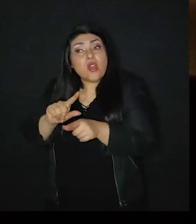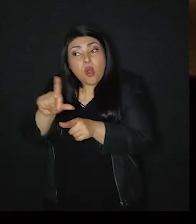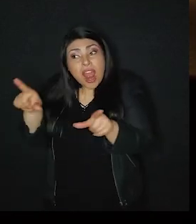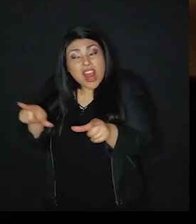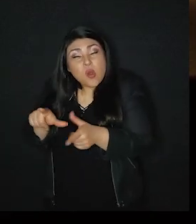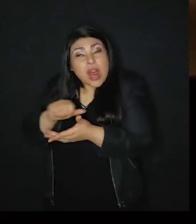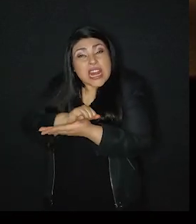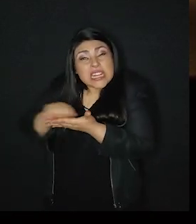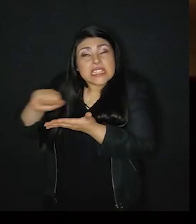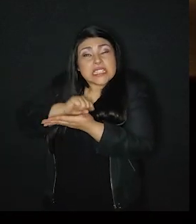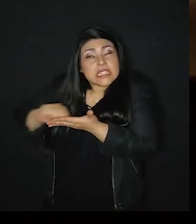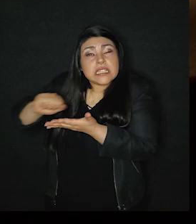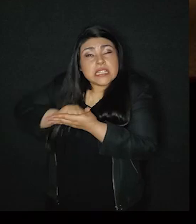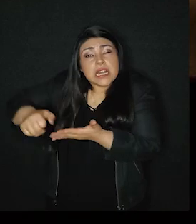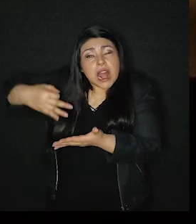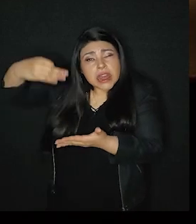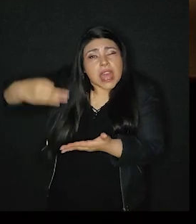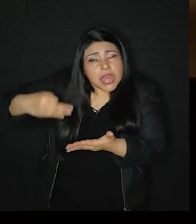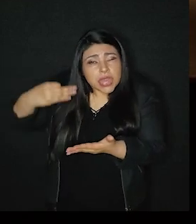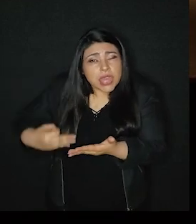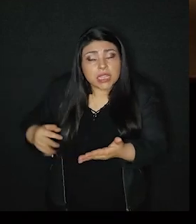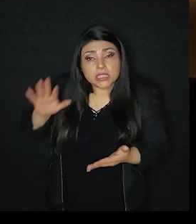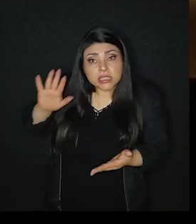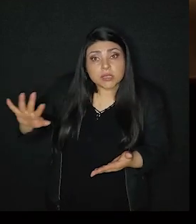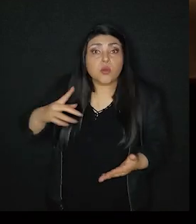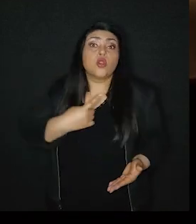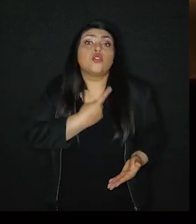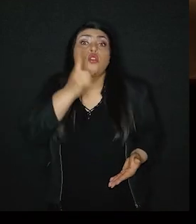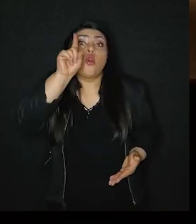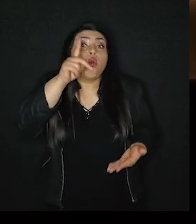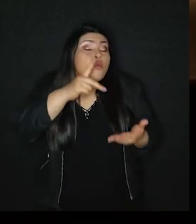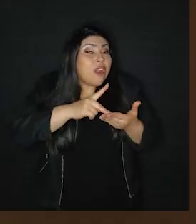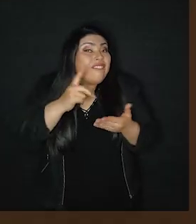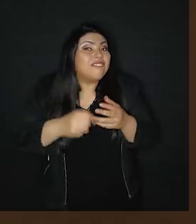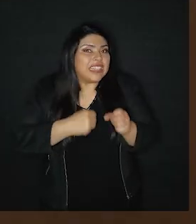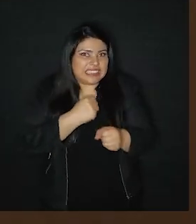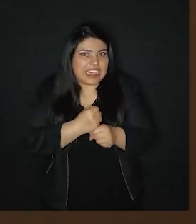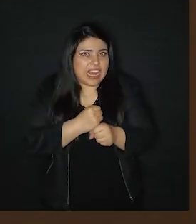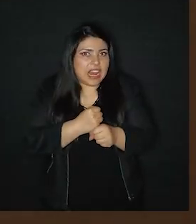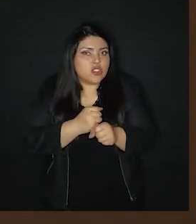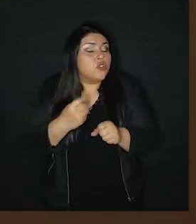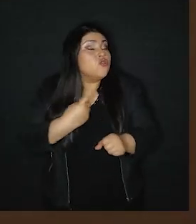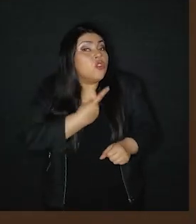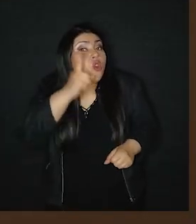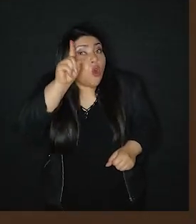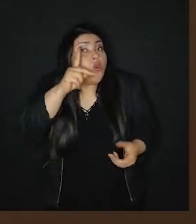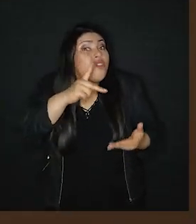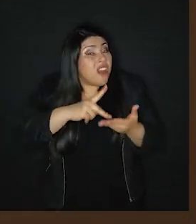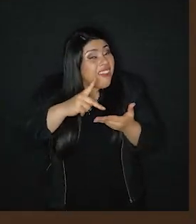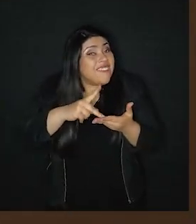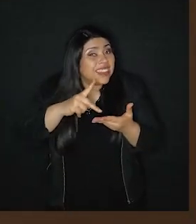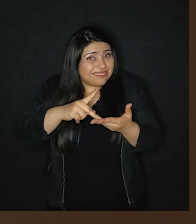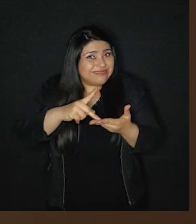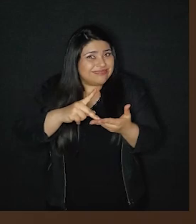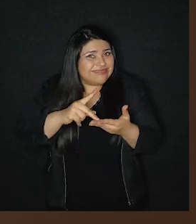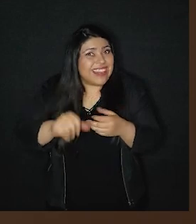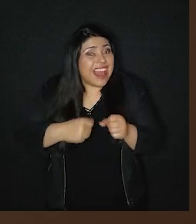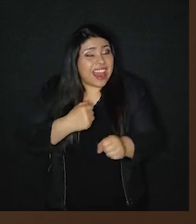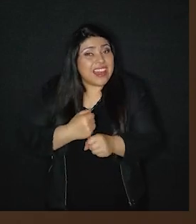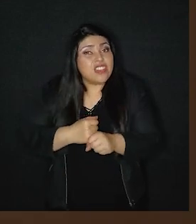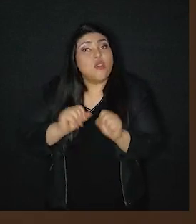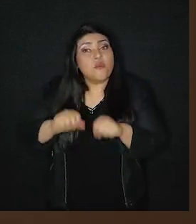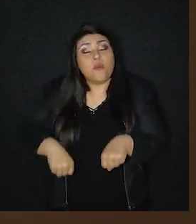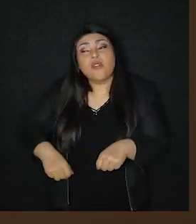de hecho al lugar santísimo solo podrías entrar una vez al año a qué a expiar los pecados del pueblo